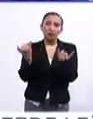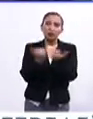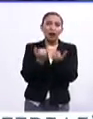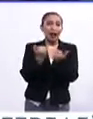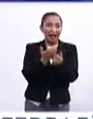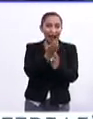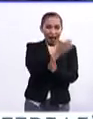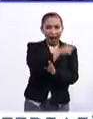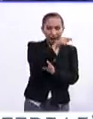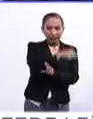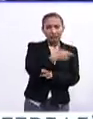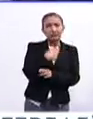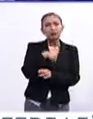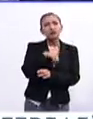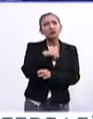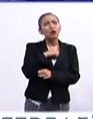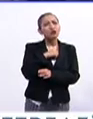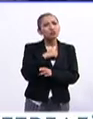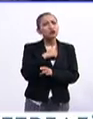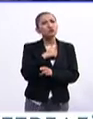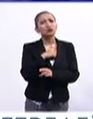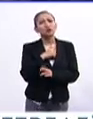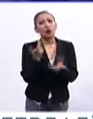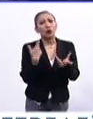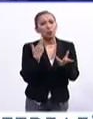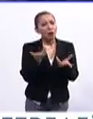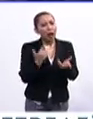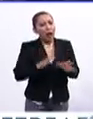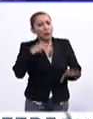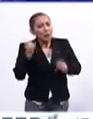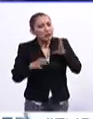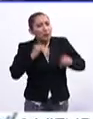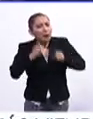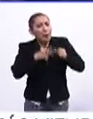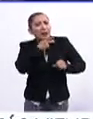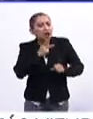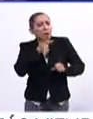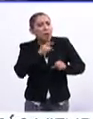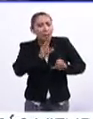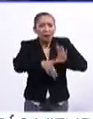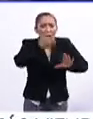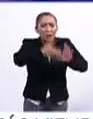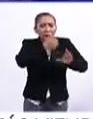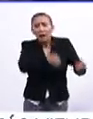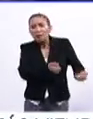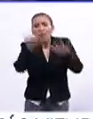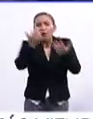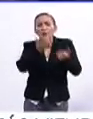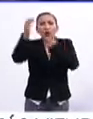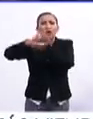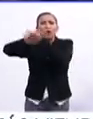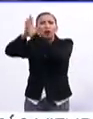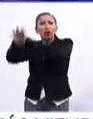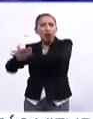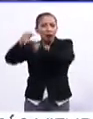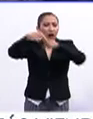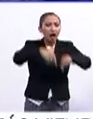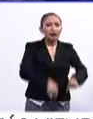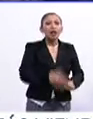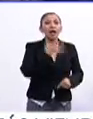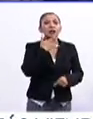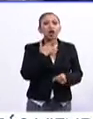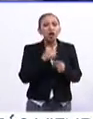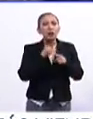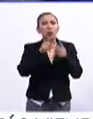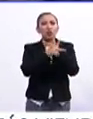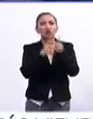mismo. Anteriormente nosotros exportábamos, sacábamos mucho petróleo y lo mandábamos procesar y nos los mandaban refinado en